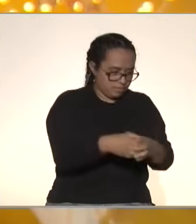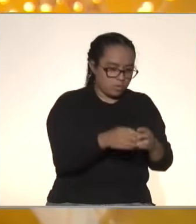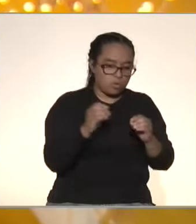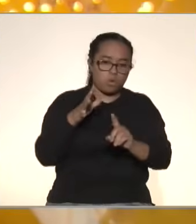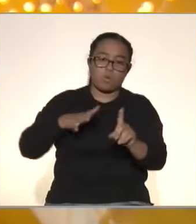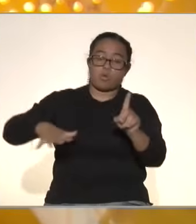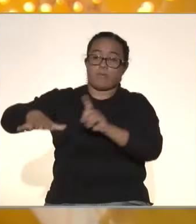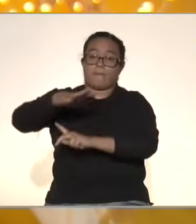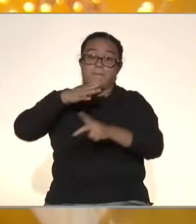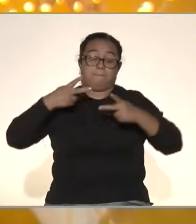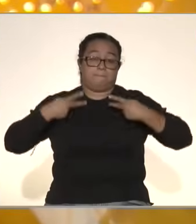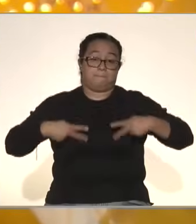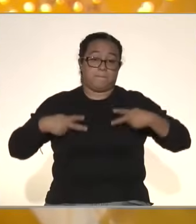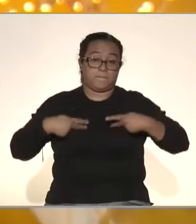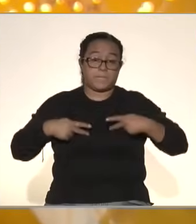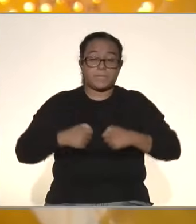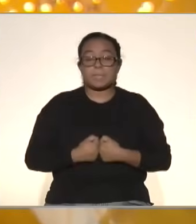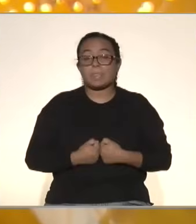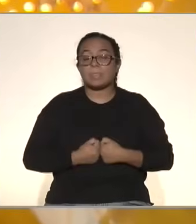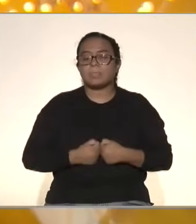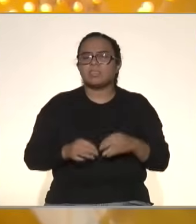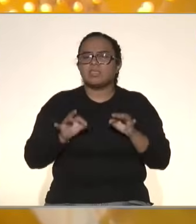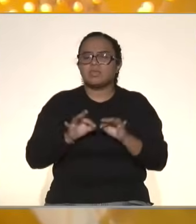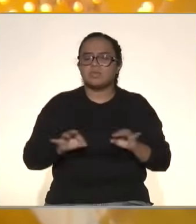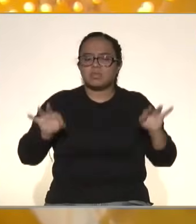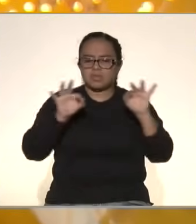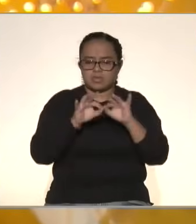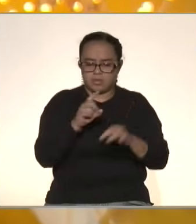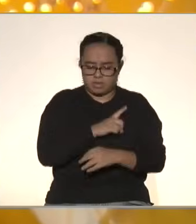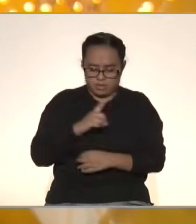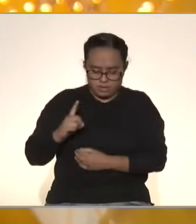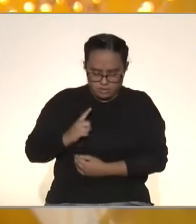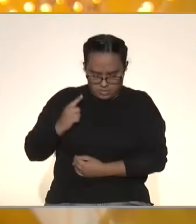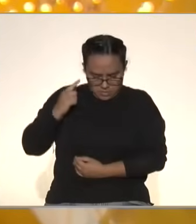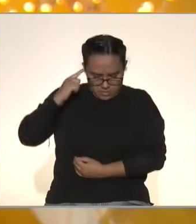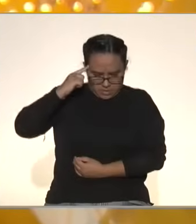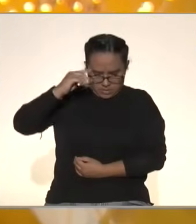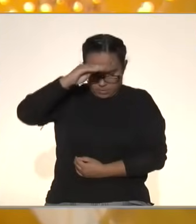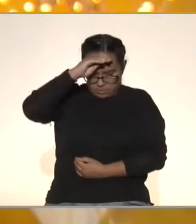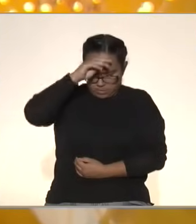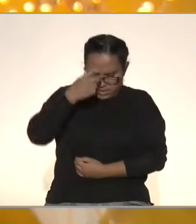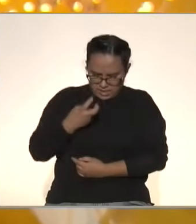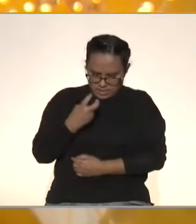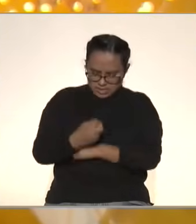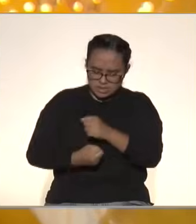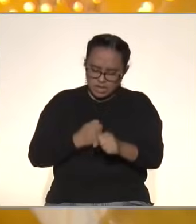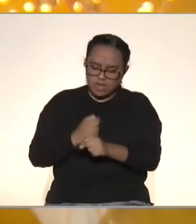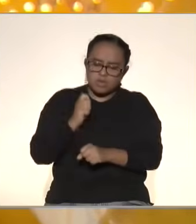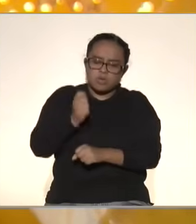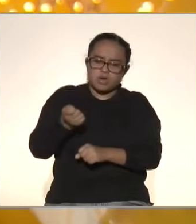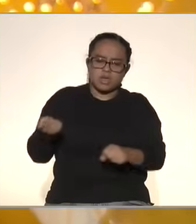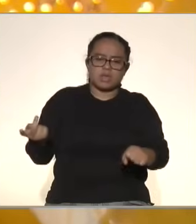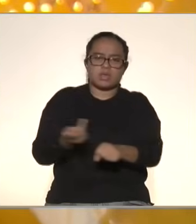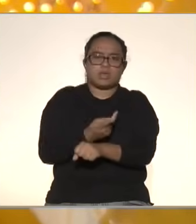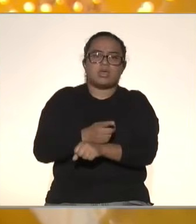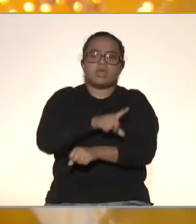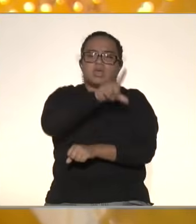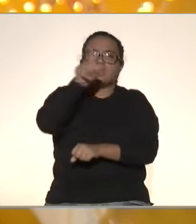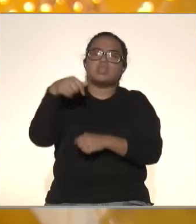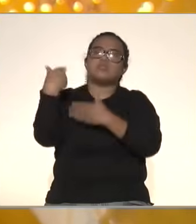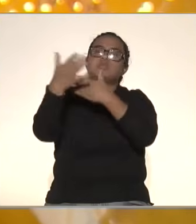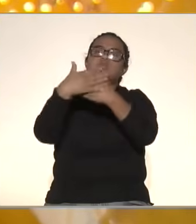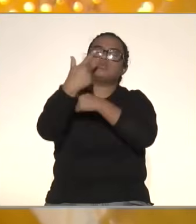la importancia es poder reflexionar qué ha pasado en este año y cómo voy a proyectar el